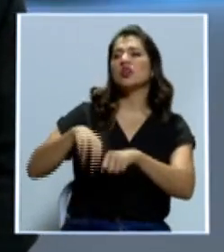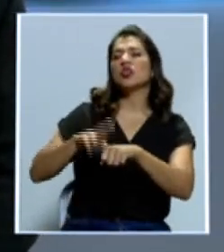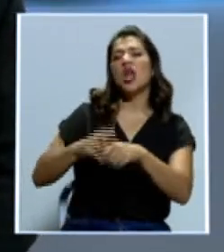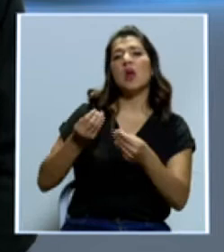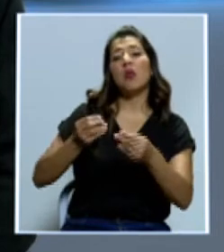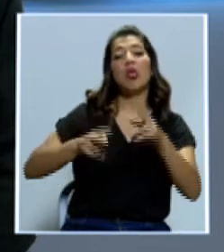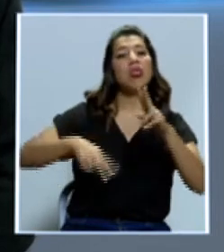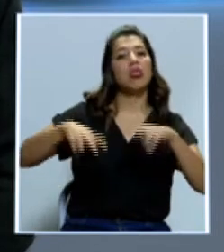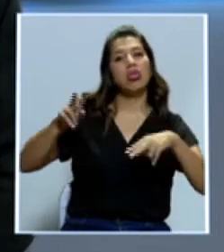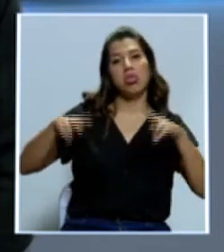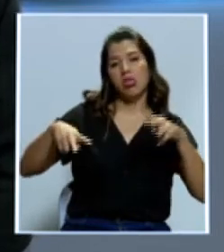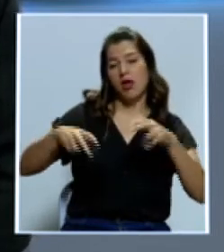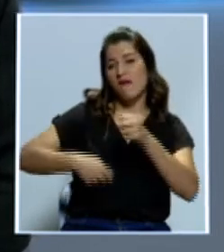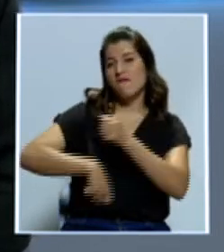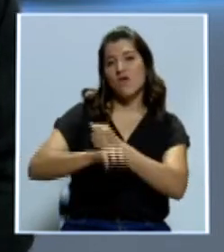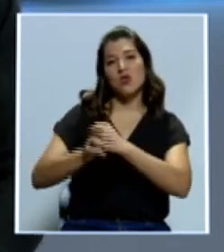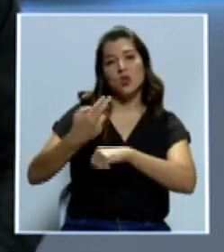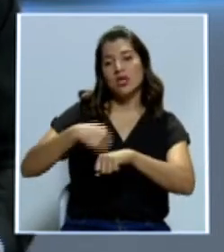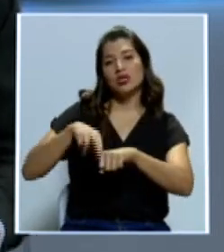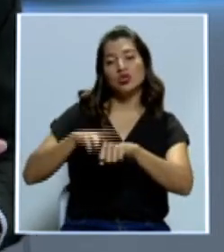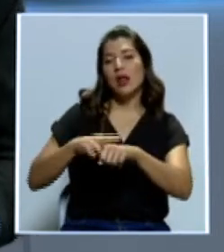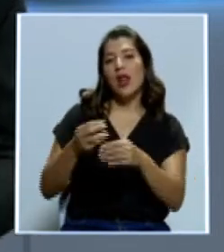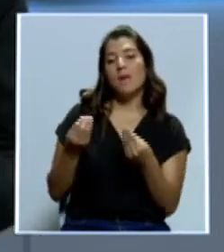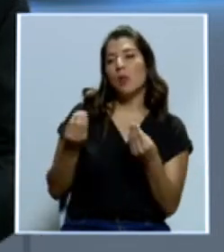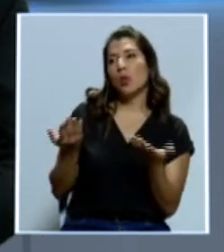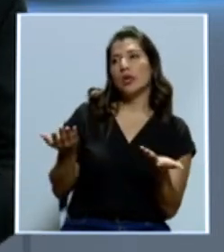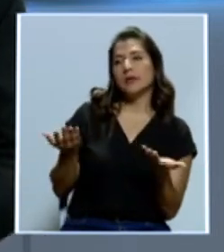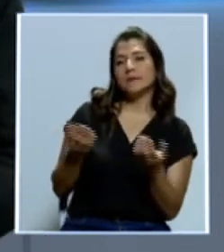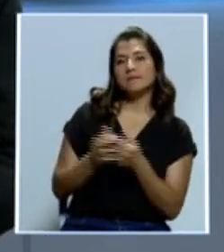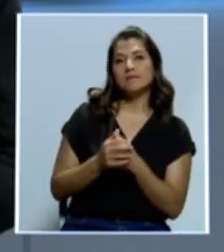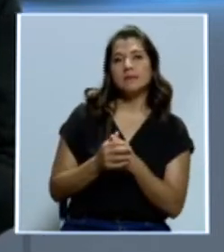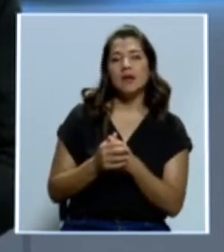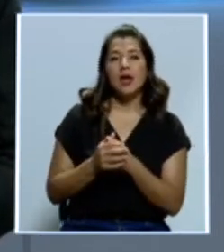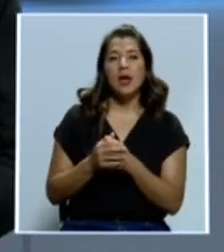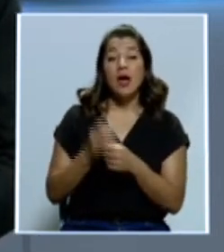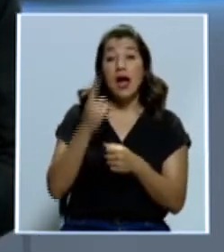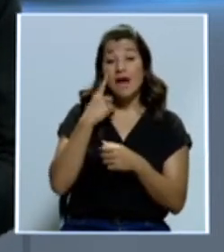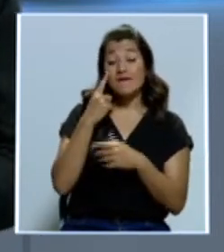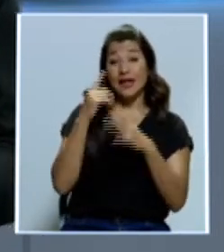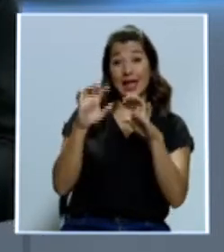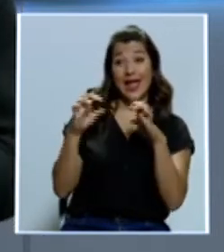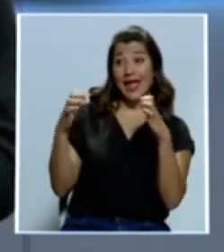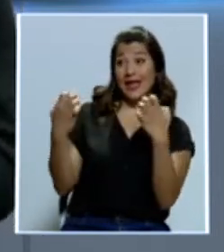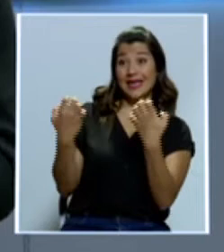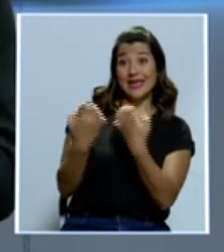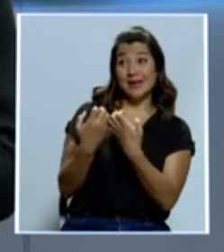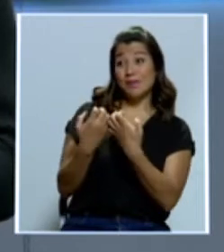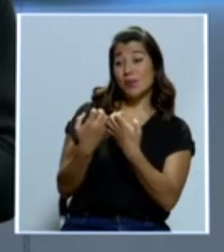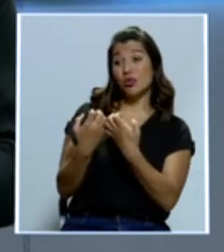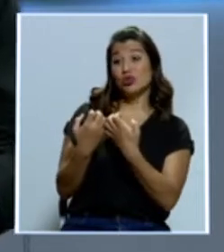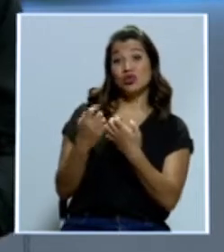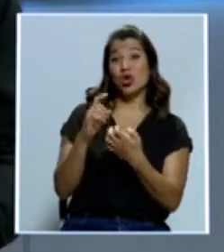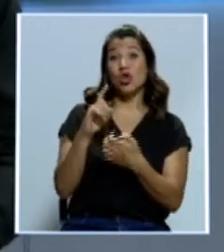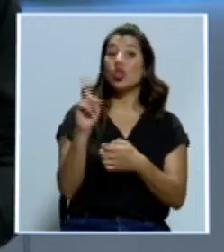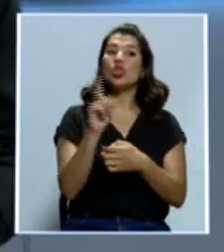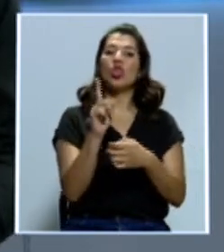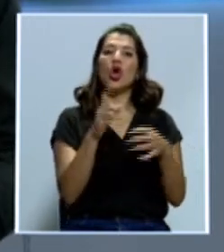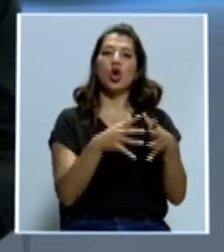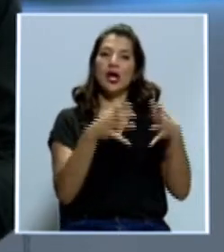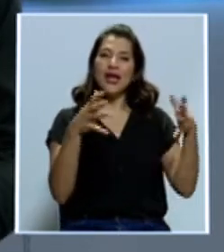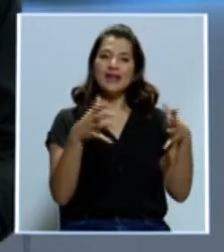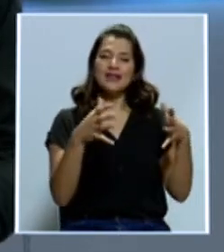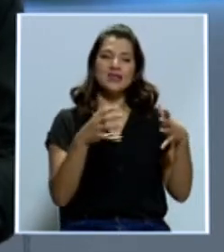inconsistente, el fútbol nacional es muy... A ver, los equipos no tradicionales son muy